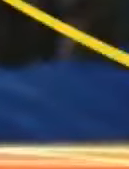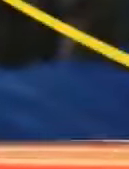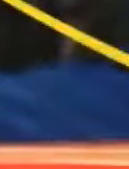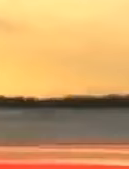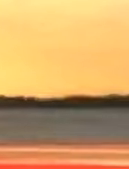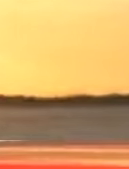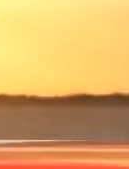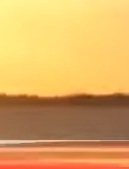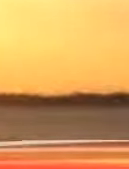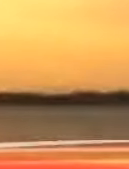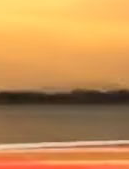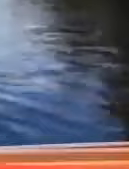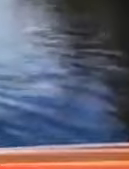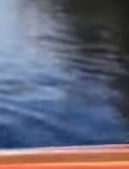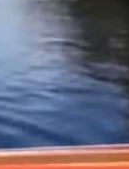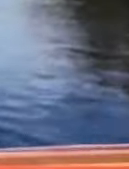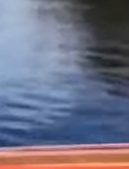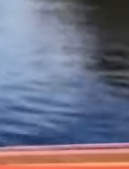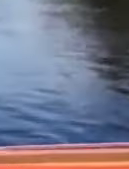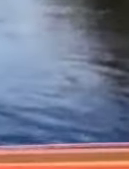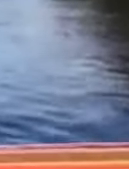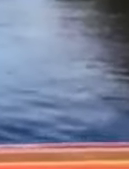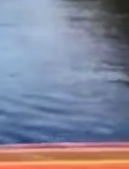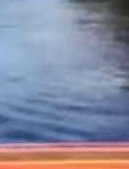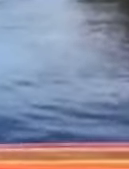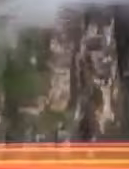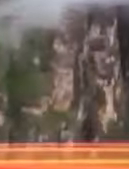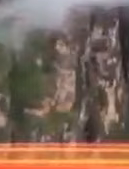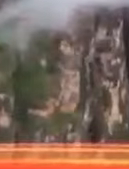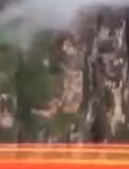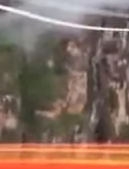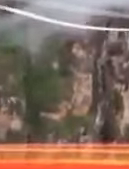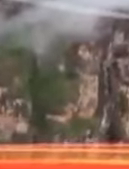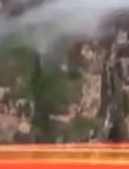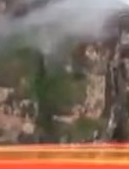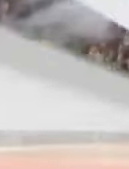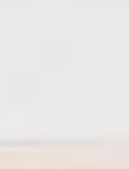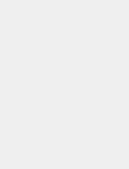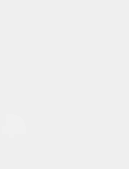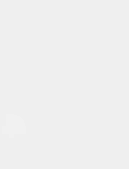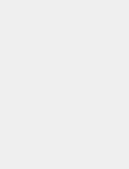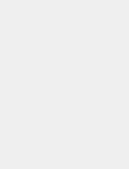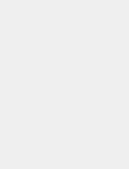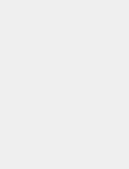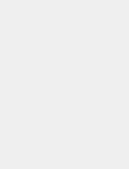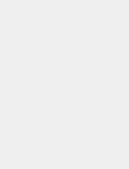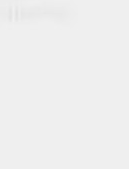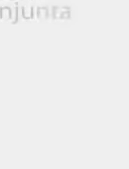Gracias por su atención. Sigamos haciendo patria.